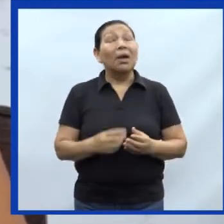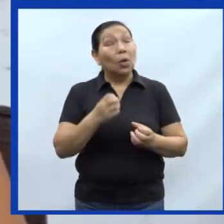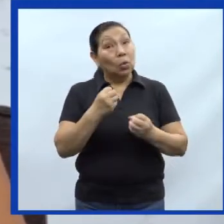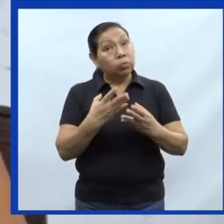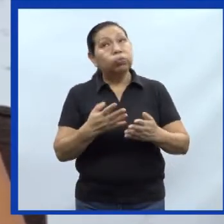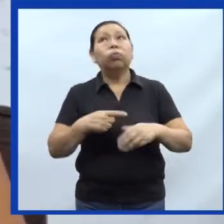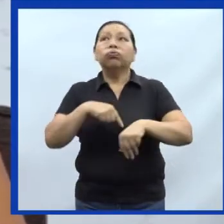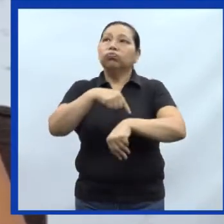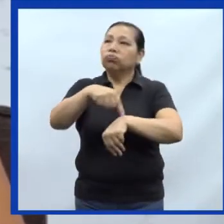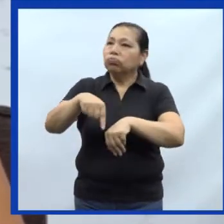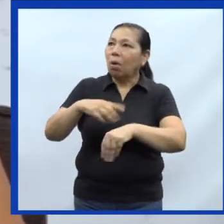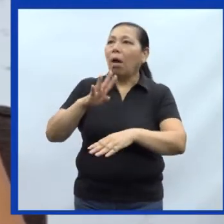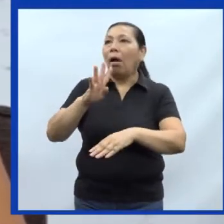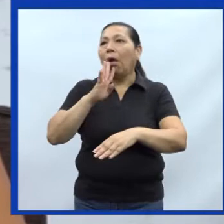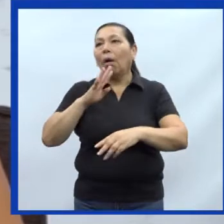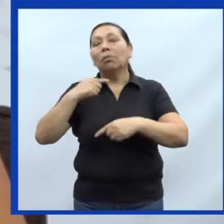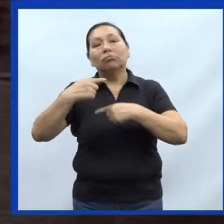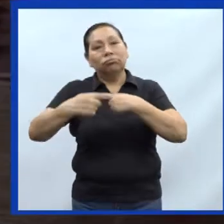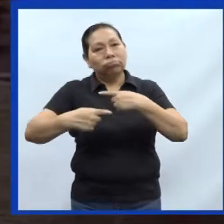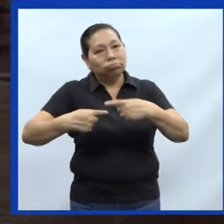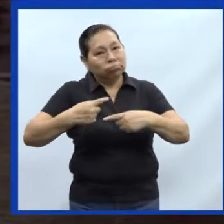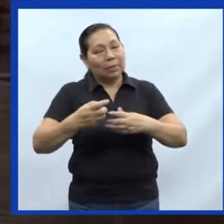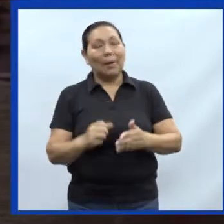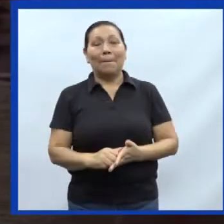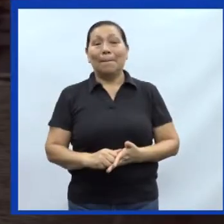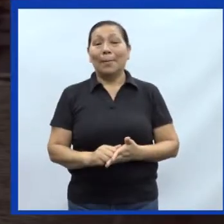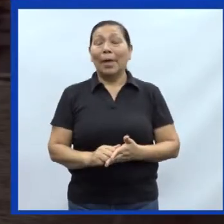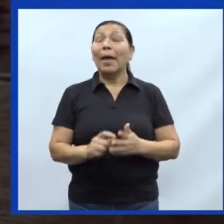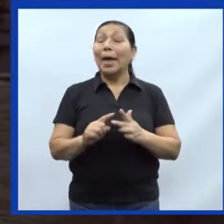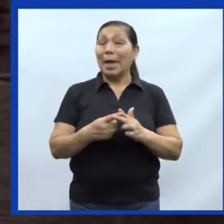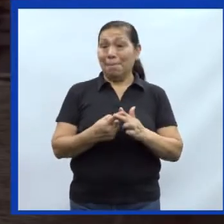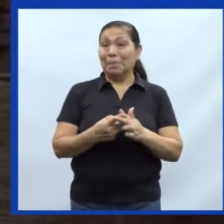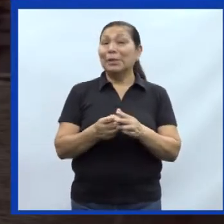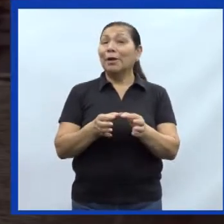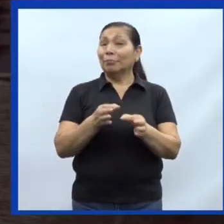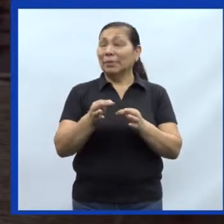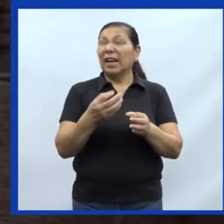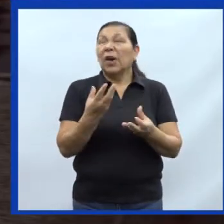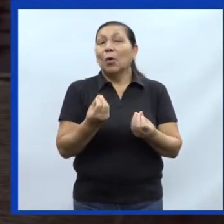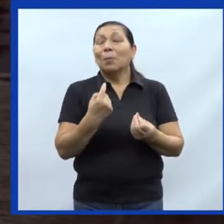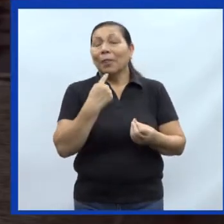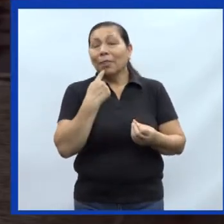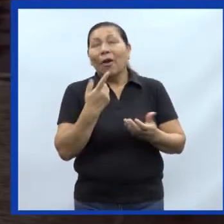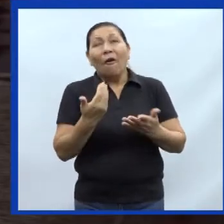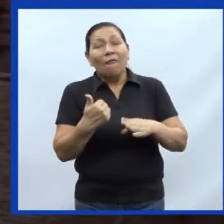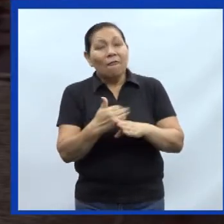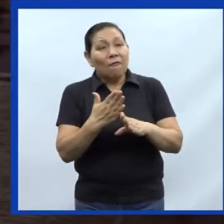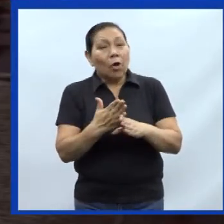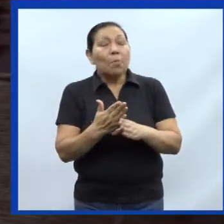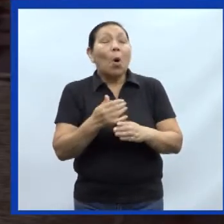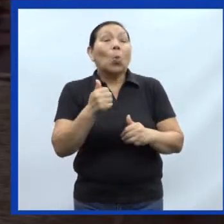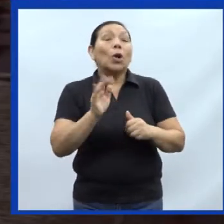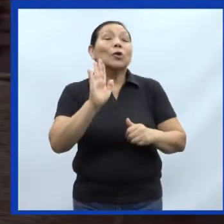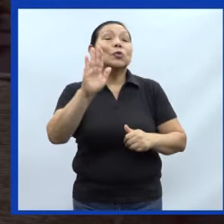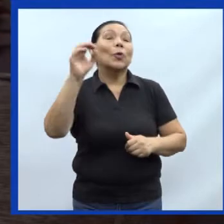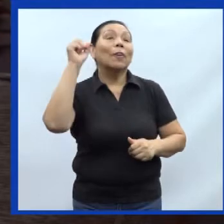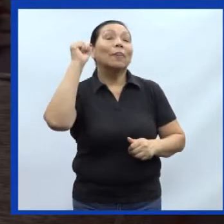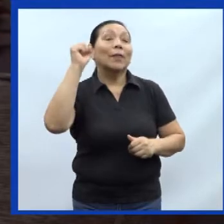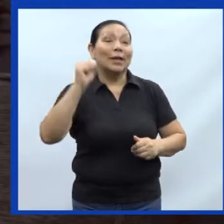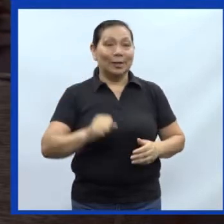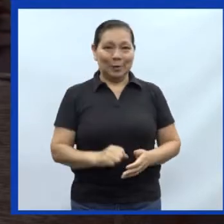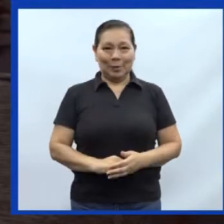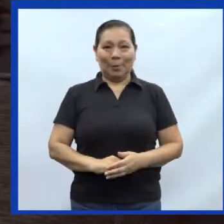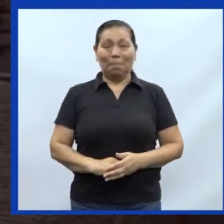bastante tedioso, largo e inoficioso empezar a señalar o indicar taxativamente cuáles son los derechos